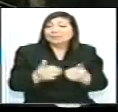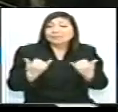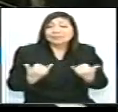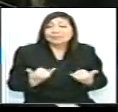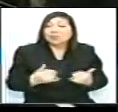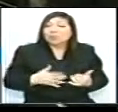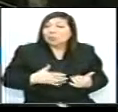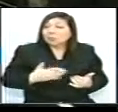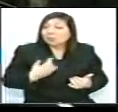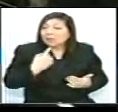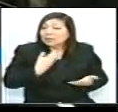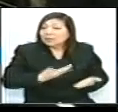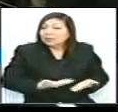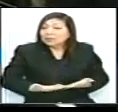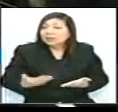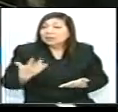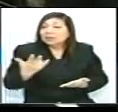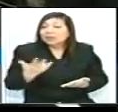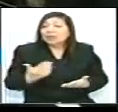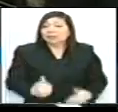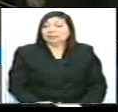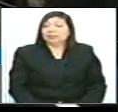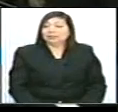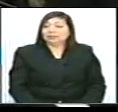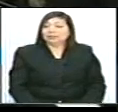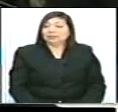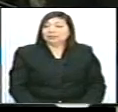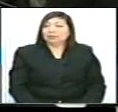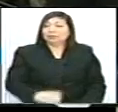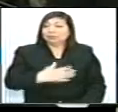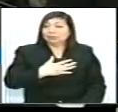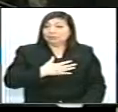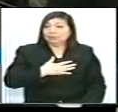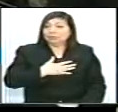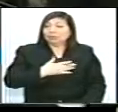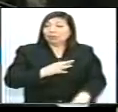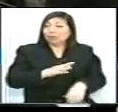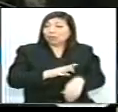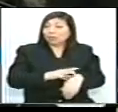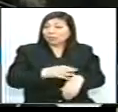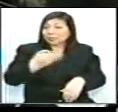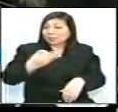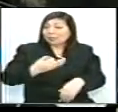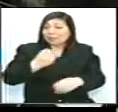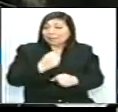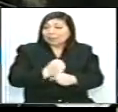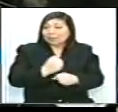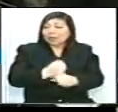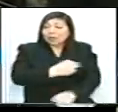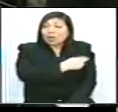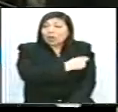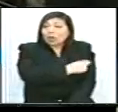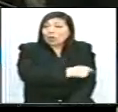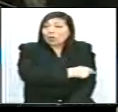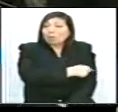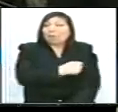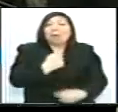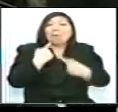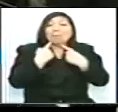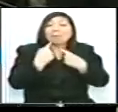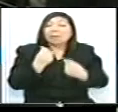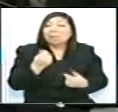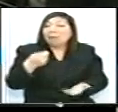que yo pueda llevar 3 radiólogos que están en los puestos de salud para trabajar en el hospital porque pierden